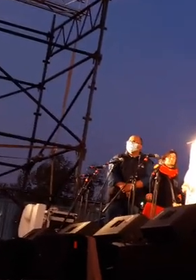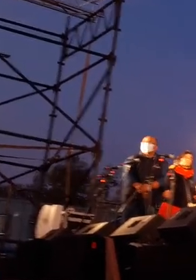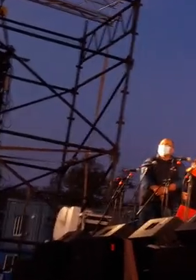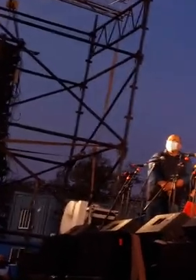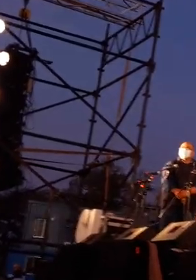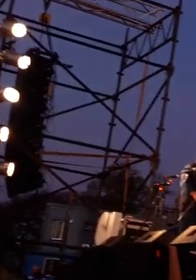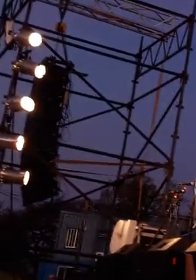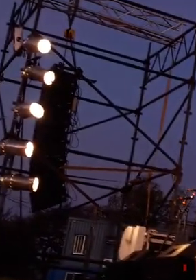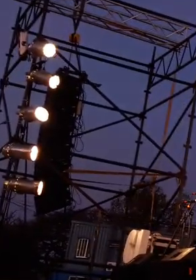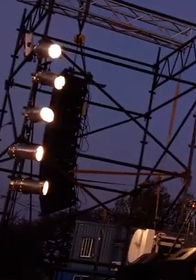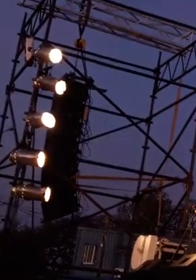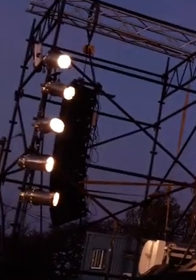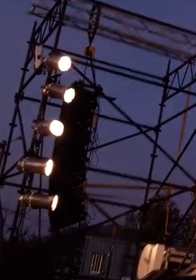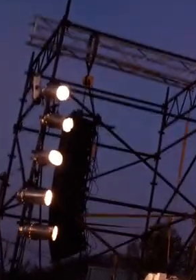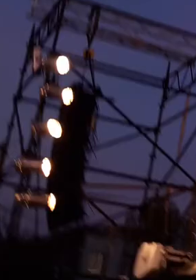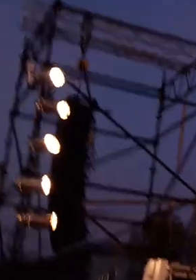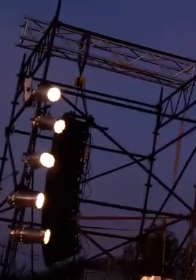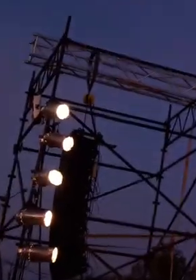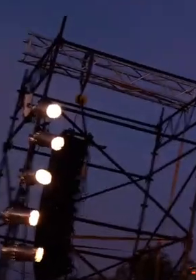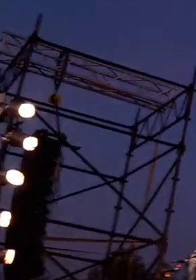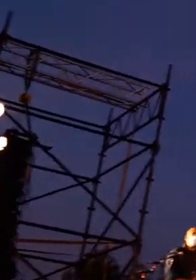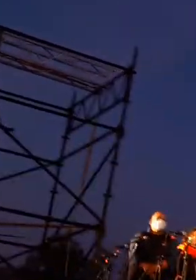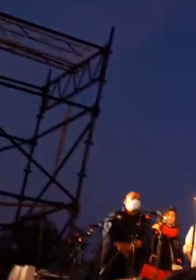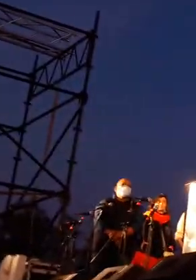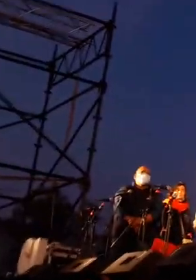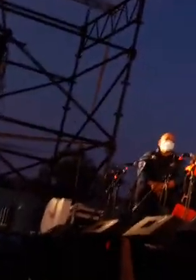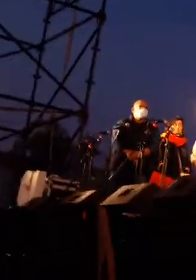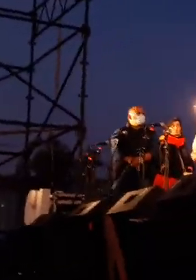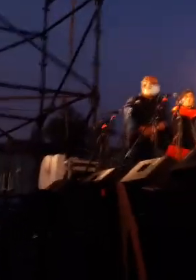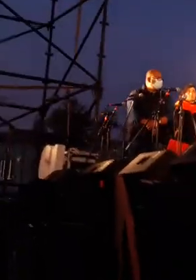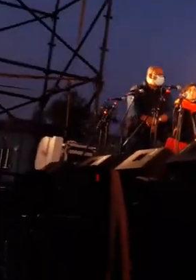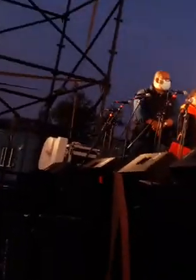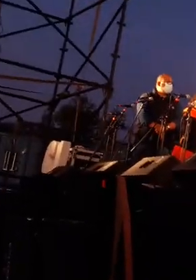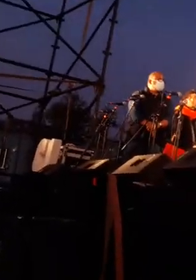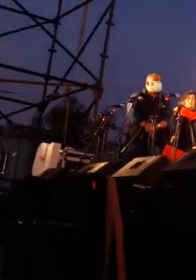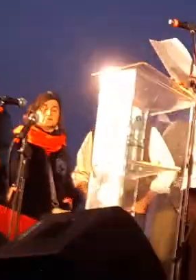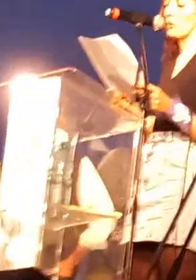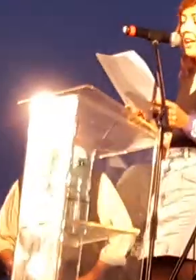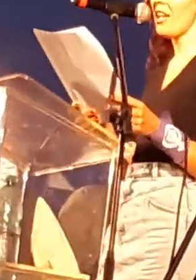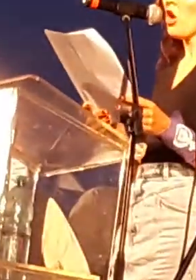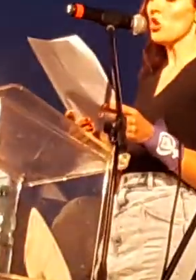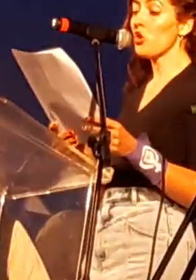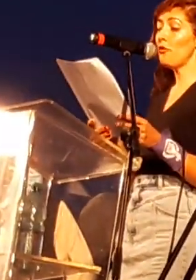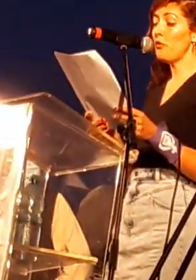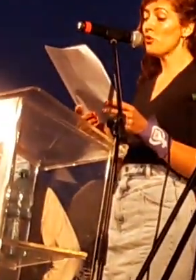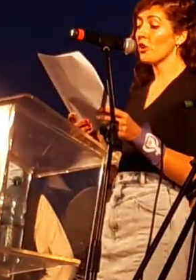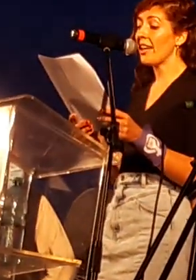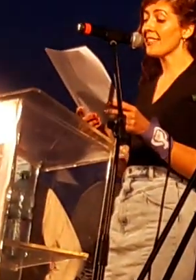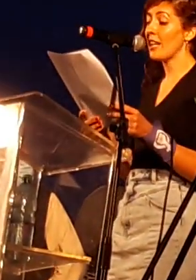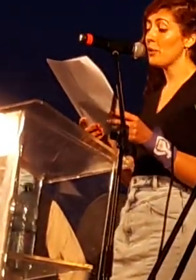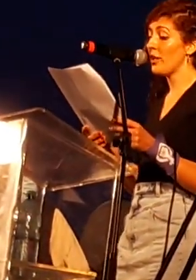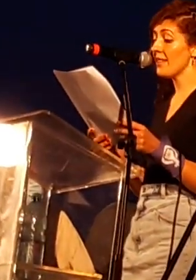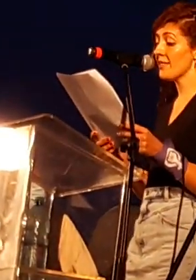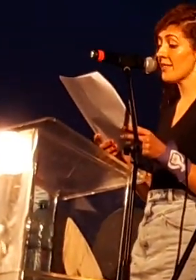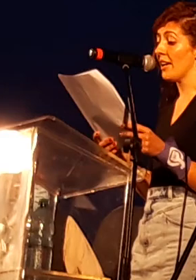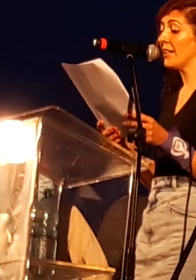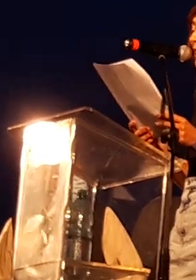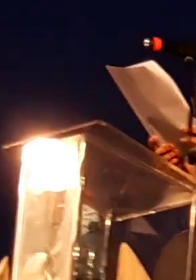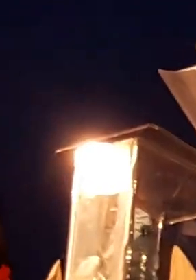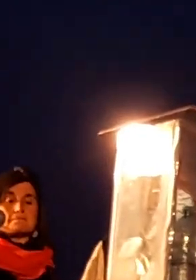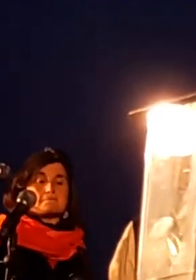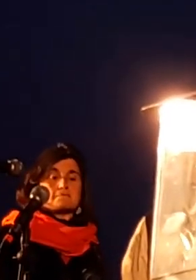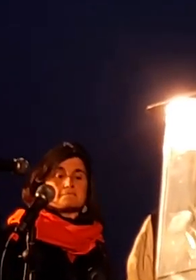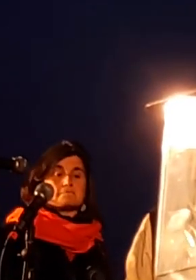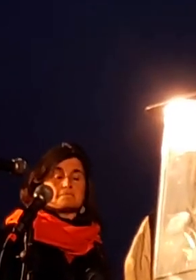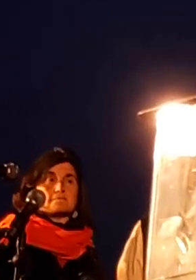se pretende instalar? Las normas contenidas en los 135 artículos de la LUC que proponemos anular son funcionales a la violencia,